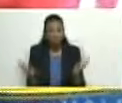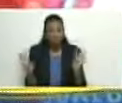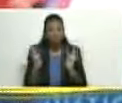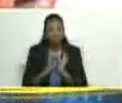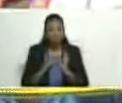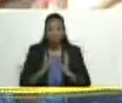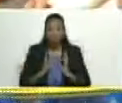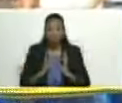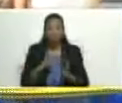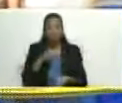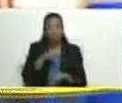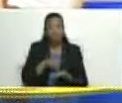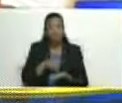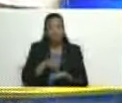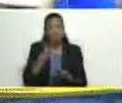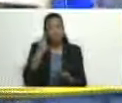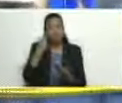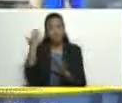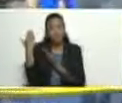de pie.